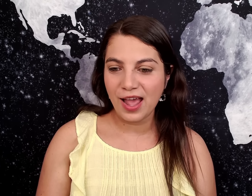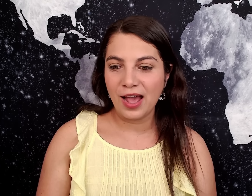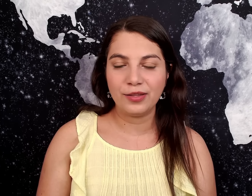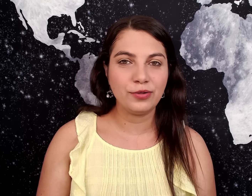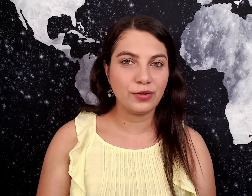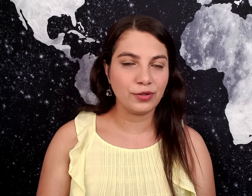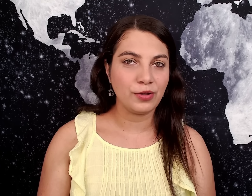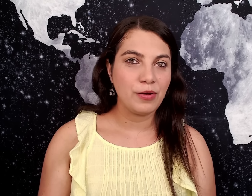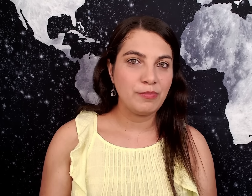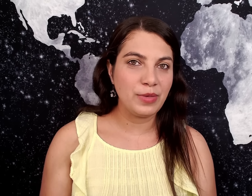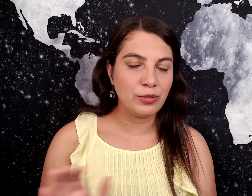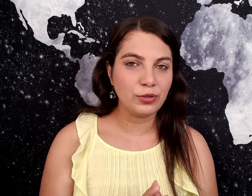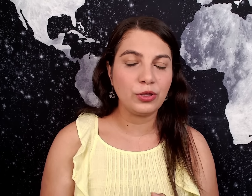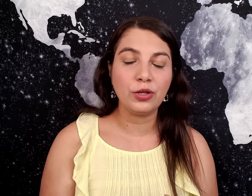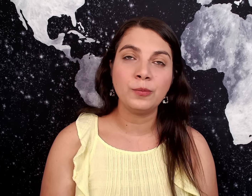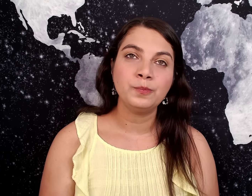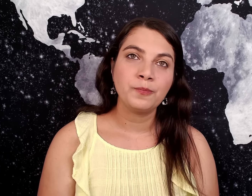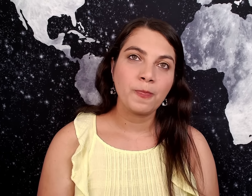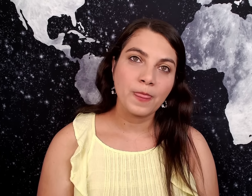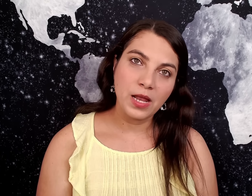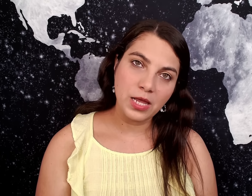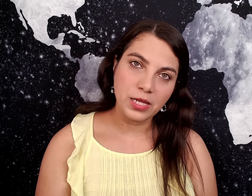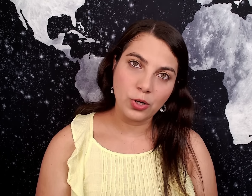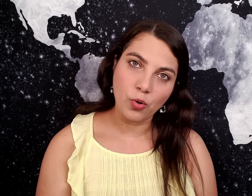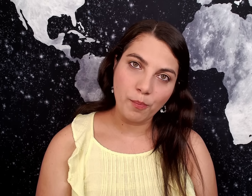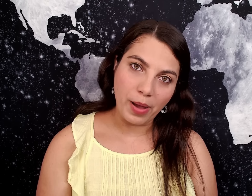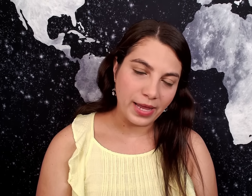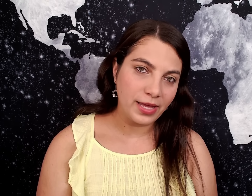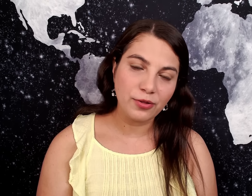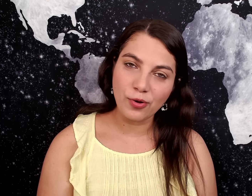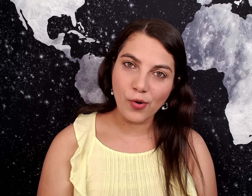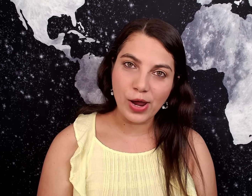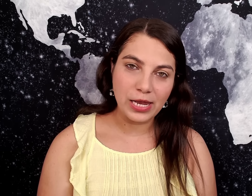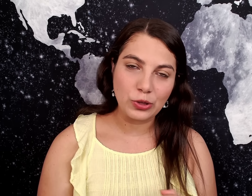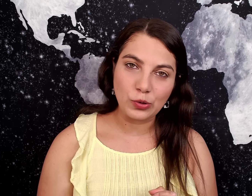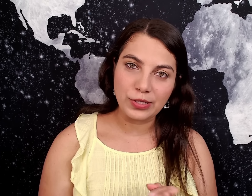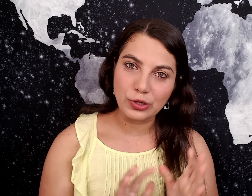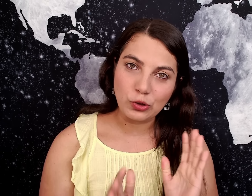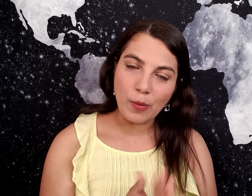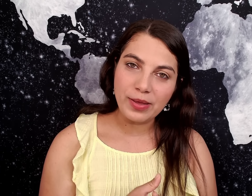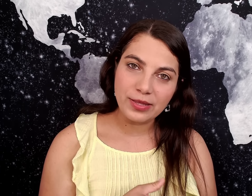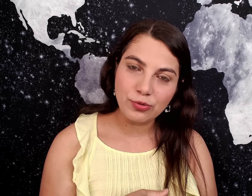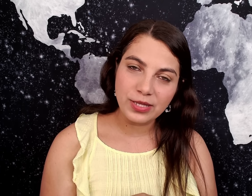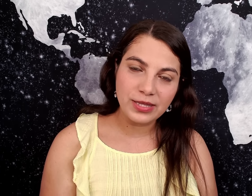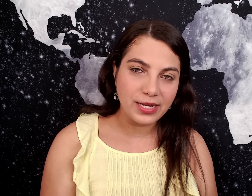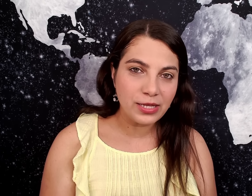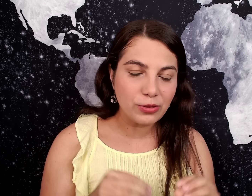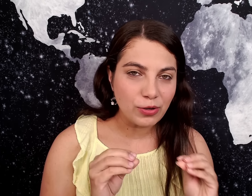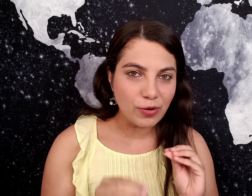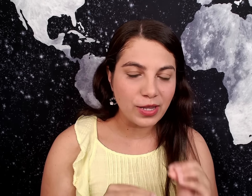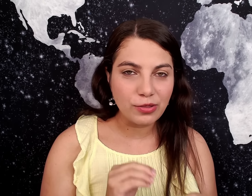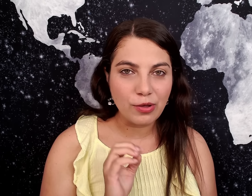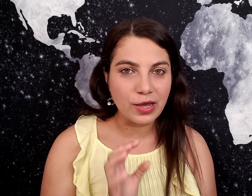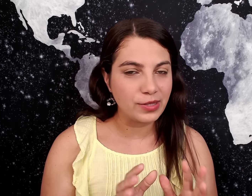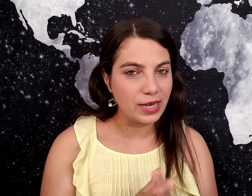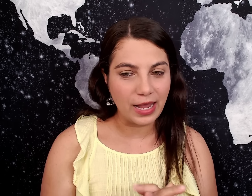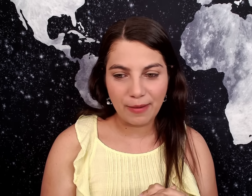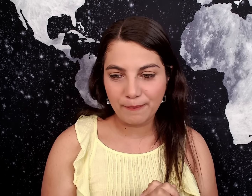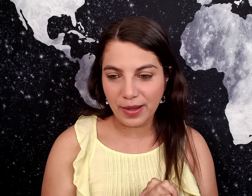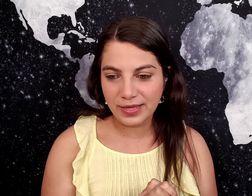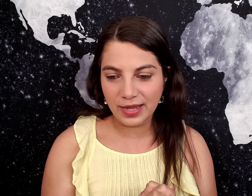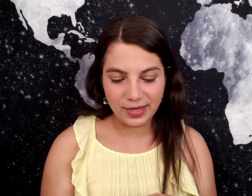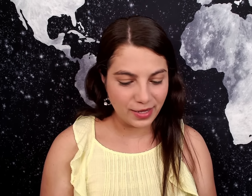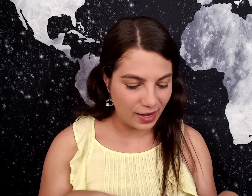Reyes hace unos minutos, le dijeron, vaya don Joel, entonces tome su dinerito y con eso hágase